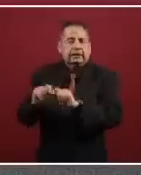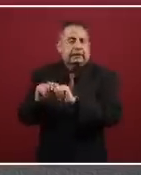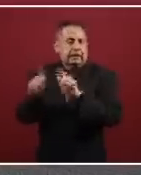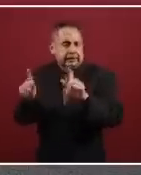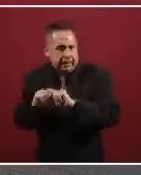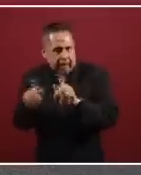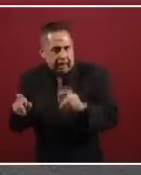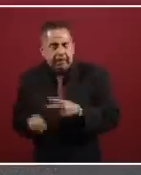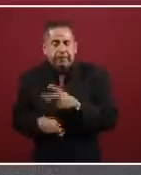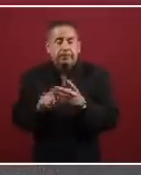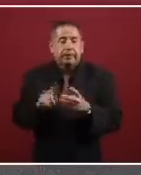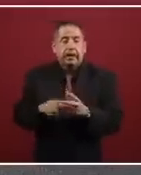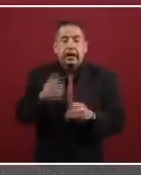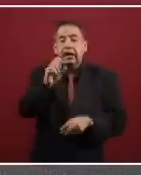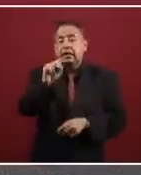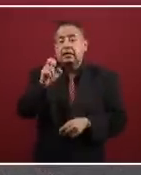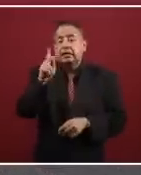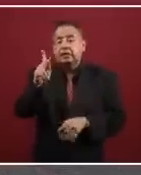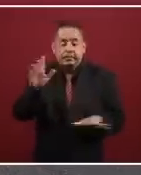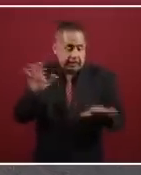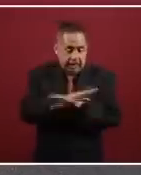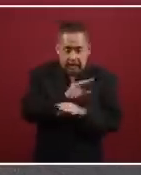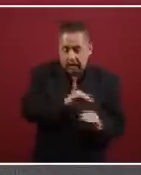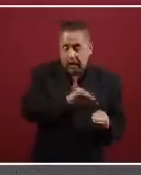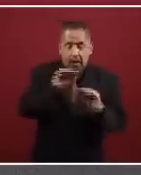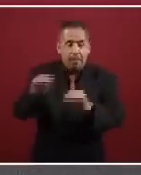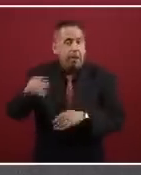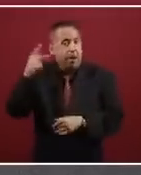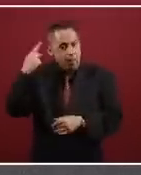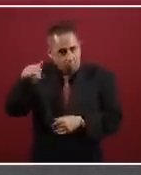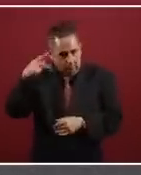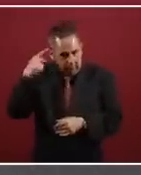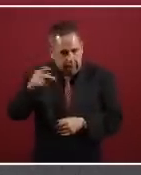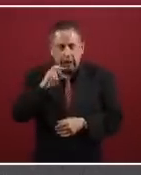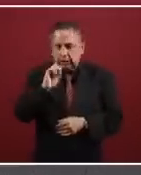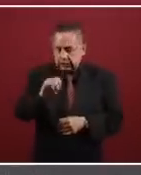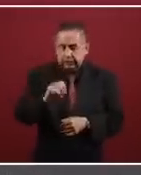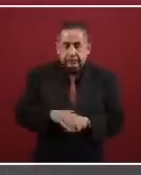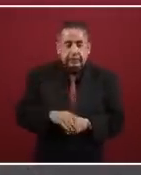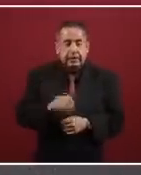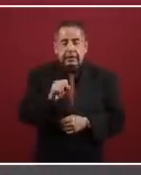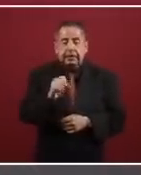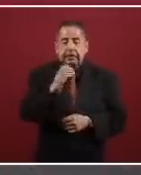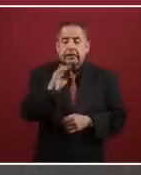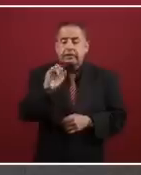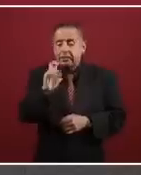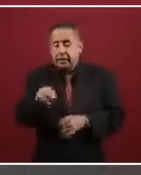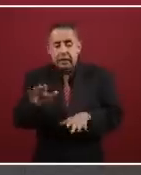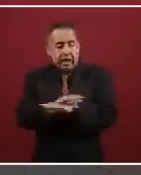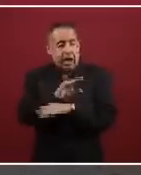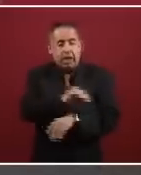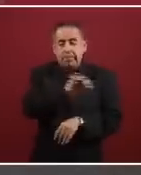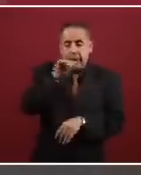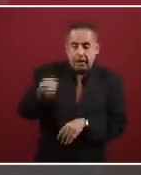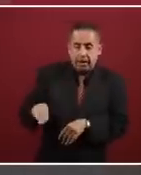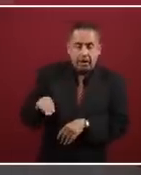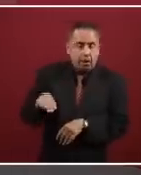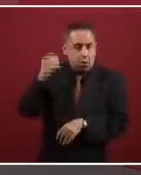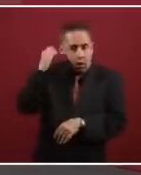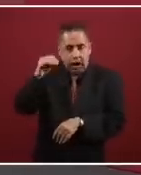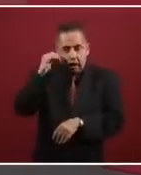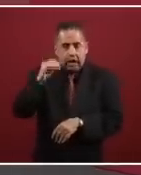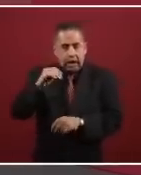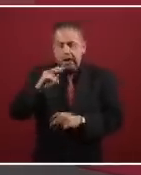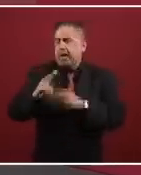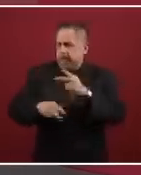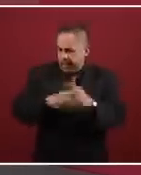Pública en Puebla, que la Secretaría de Bienestar en Oaxaca, y hacia allá